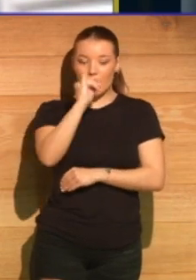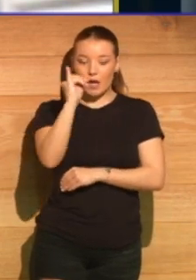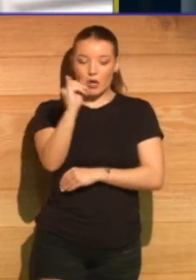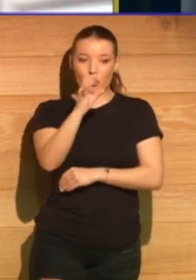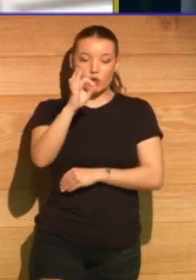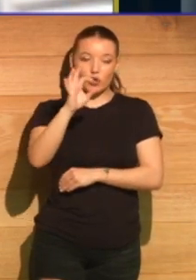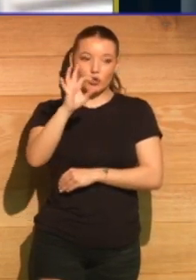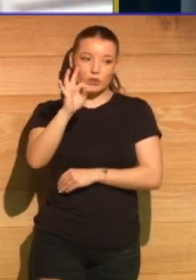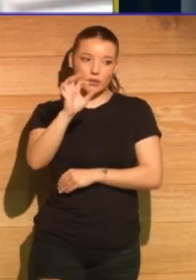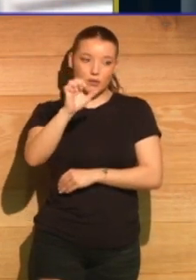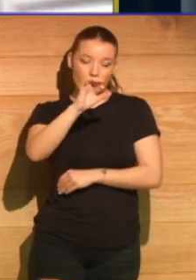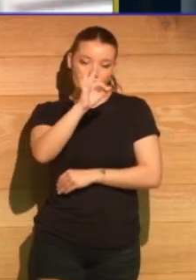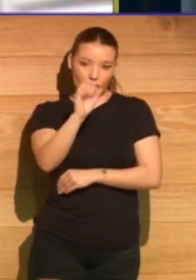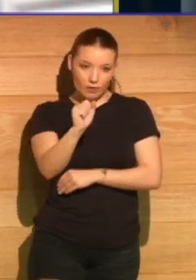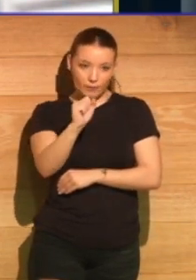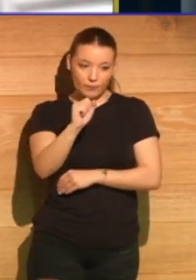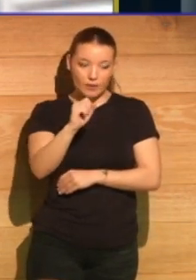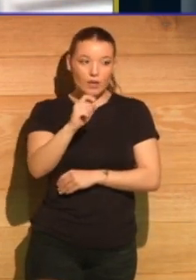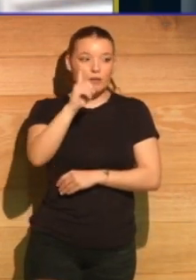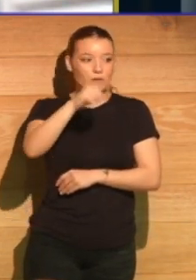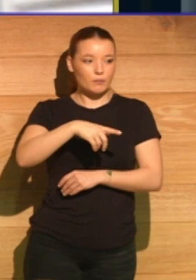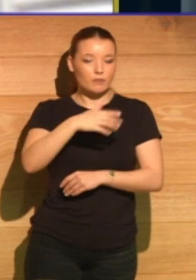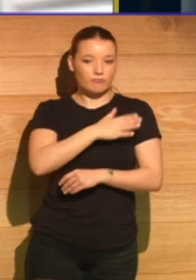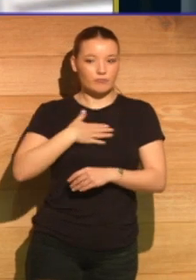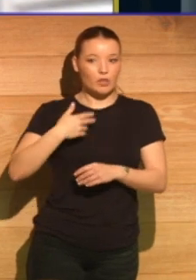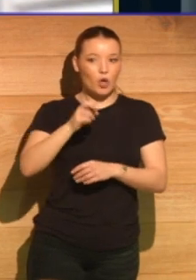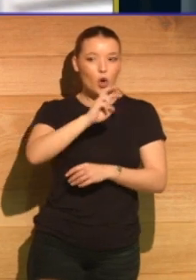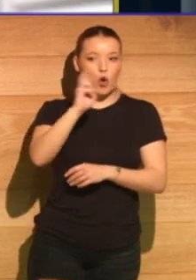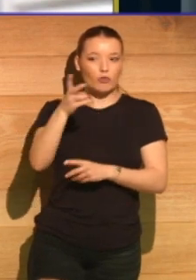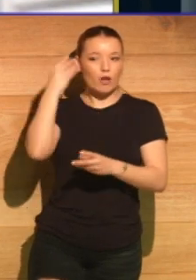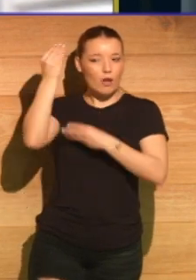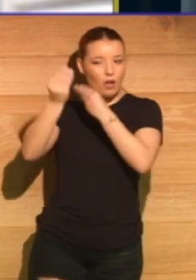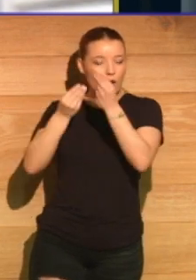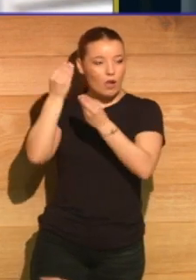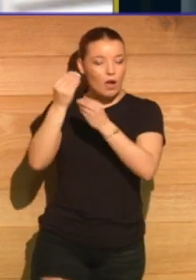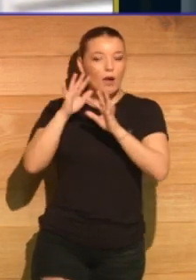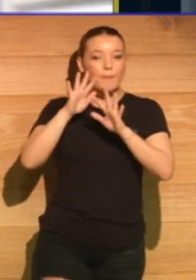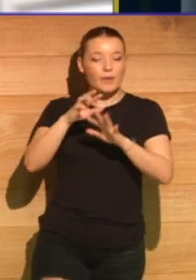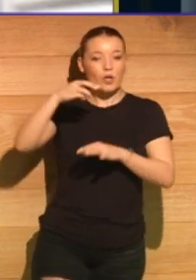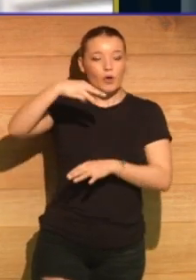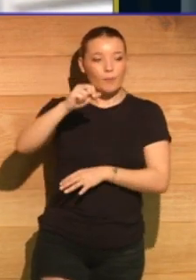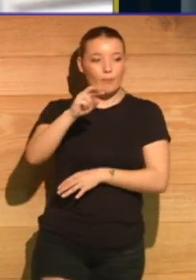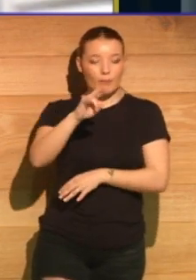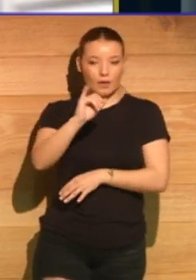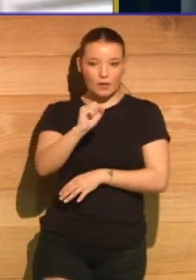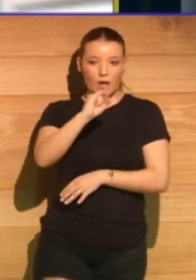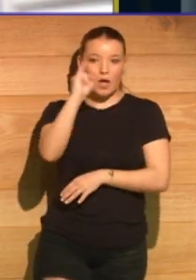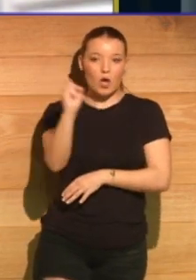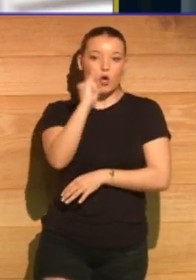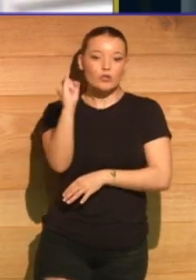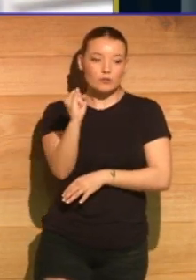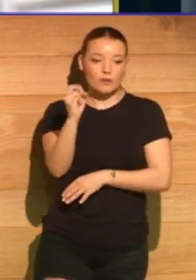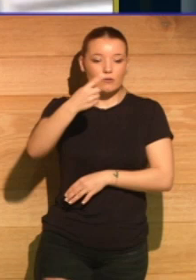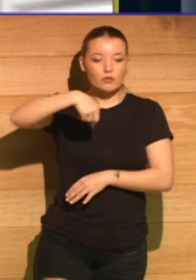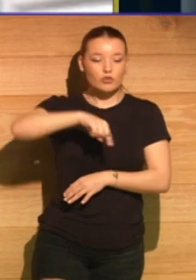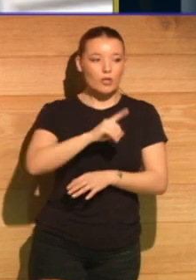Aunque me gustaría que también reflexionaran sobre ello Laura y Estíbaliz, por supuesto. Pero María Josefa, ¿por qué tenemos que celebrar el